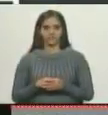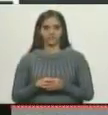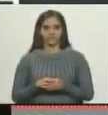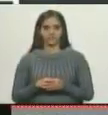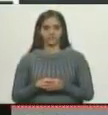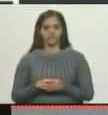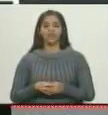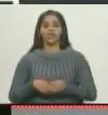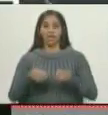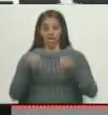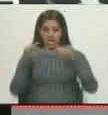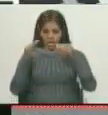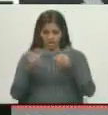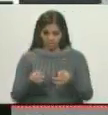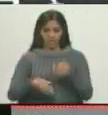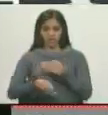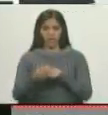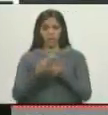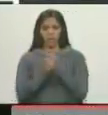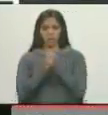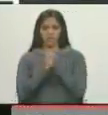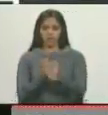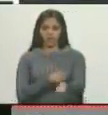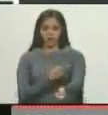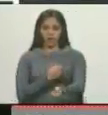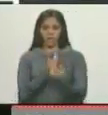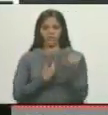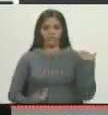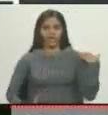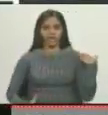Así vamos, compañero presidente, hermano presidente. Aquí está